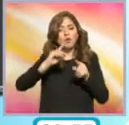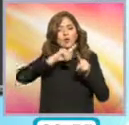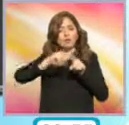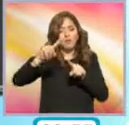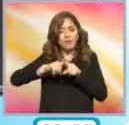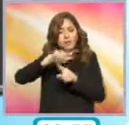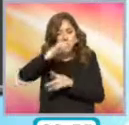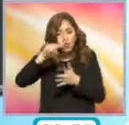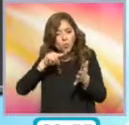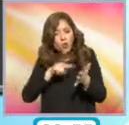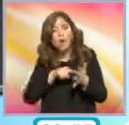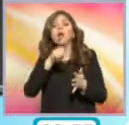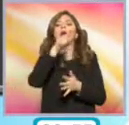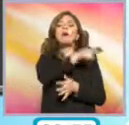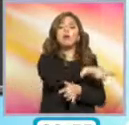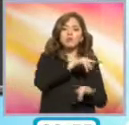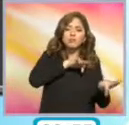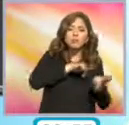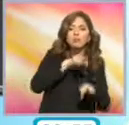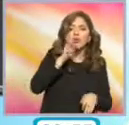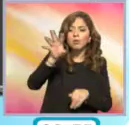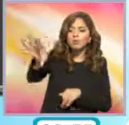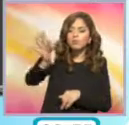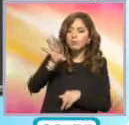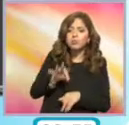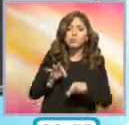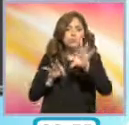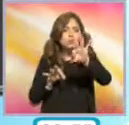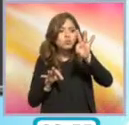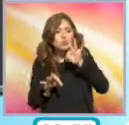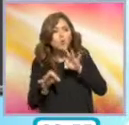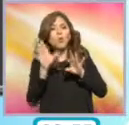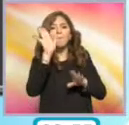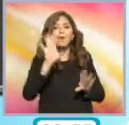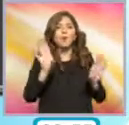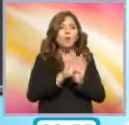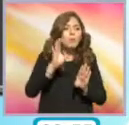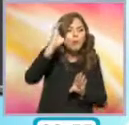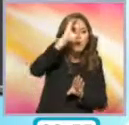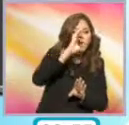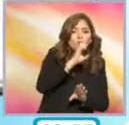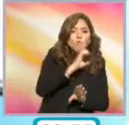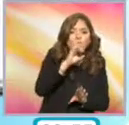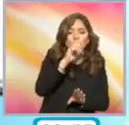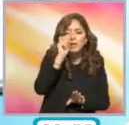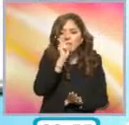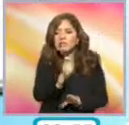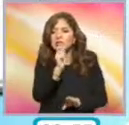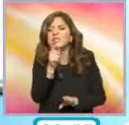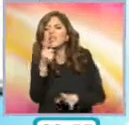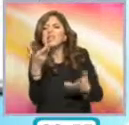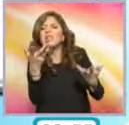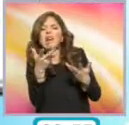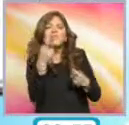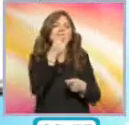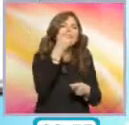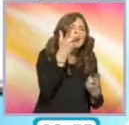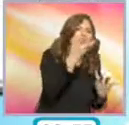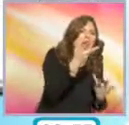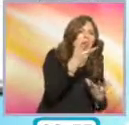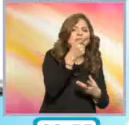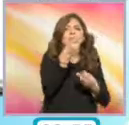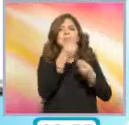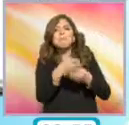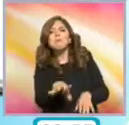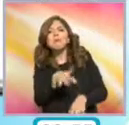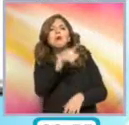era recopilar, ¿no? Y observar como ocioso, es decir, como... Sí. Curioso. ¿Qué está haciendo ese señor? Nada, está perdiendo el